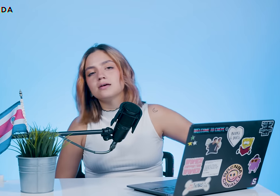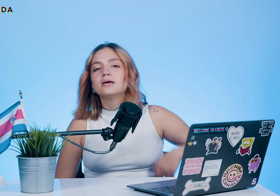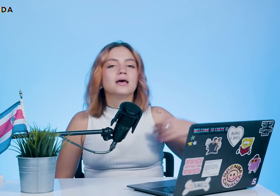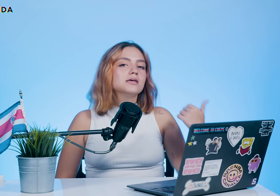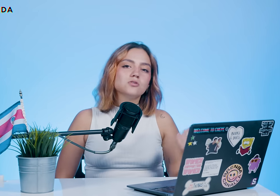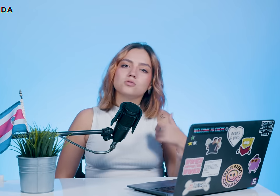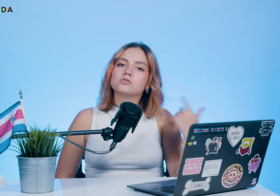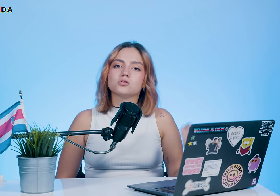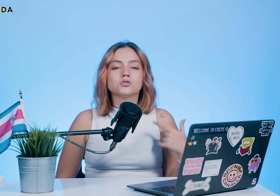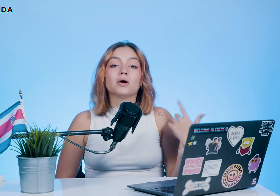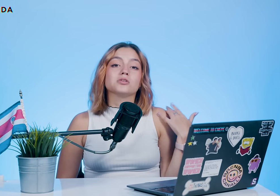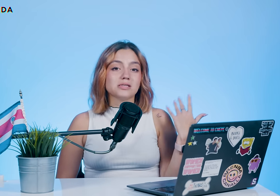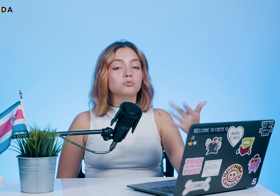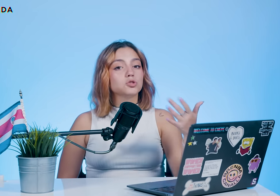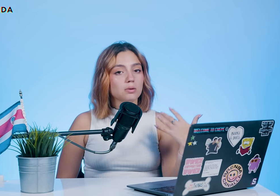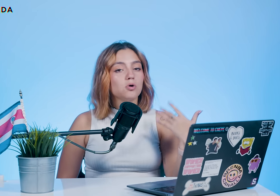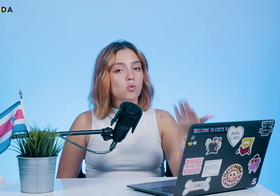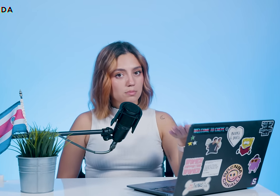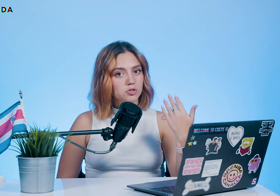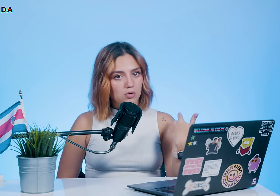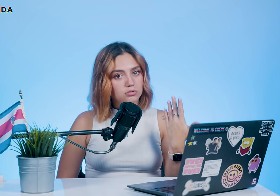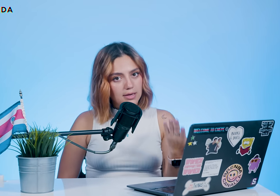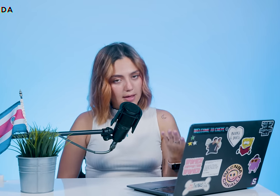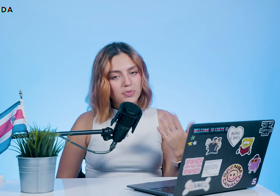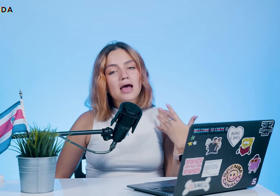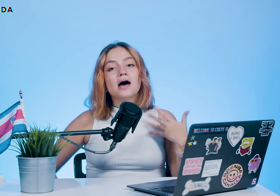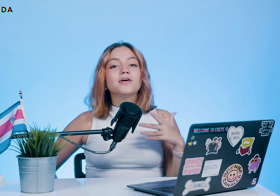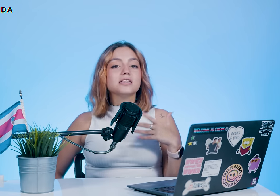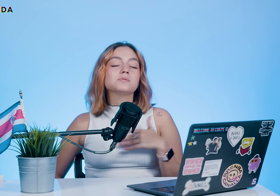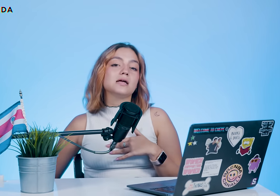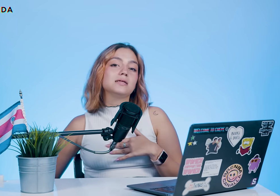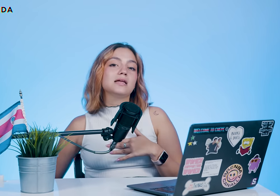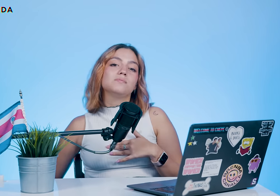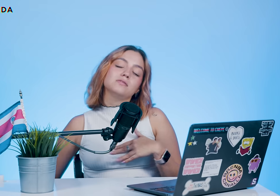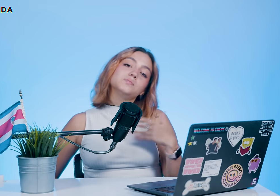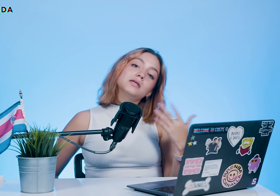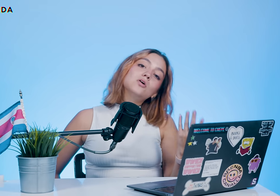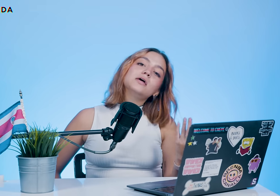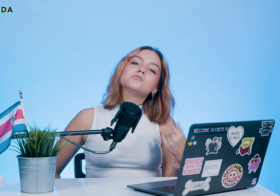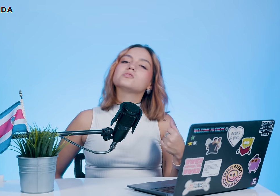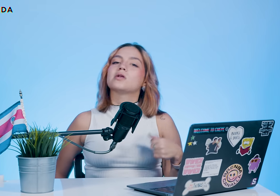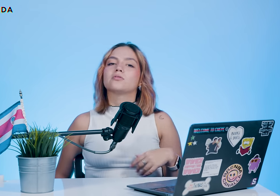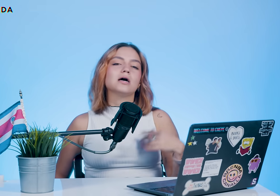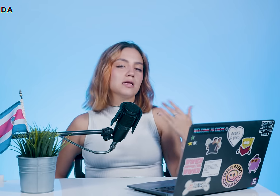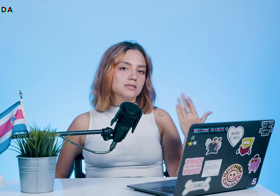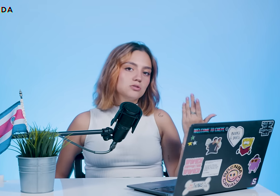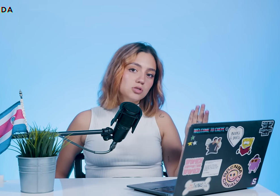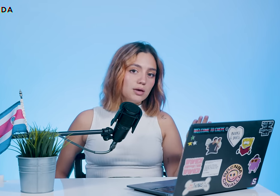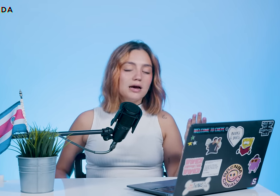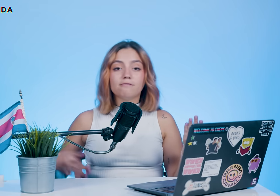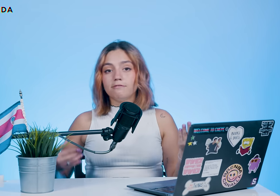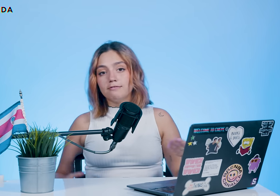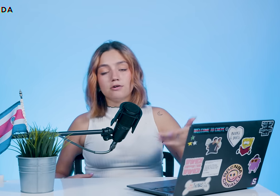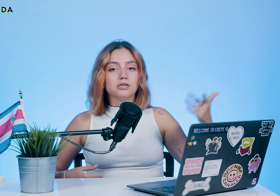Es decir estornudos todos o cuando se está mucho tiempo con una persona contagiada afecta especialmente las vías respiratorias ocasionando ataques de